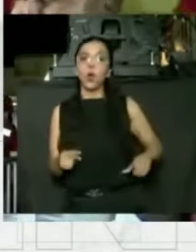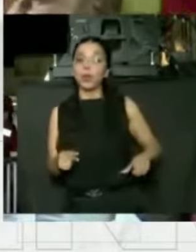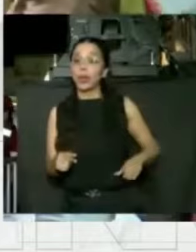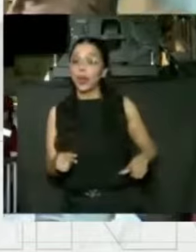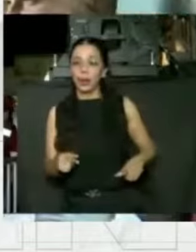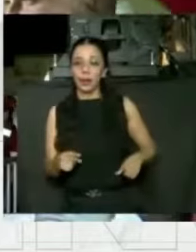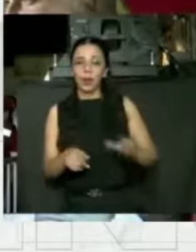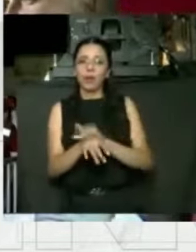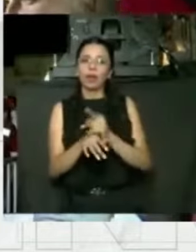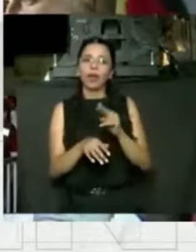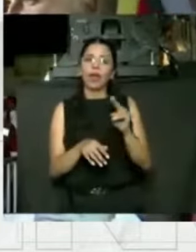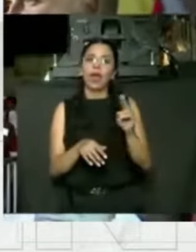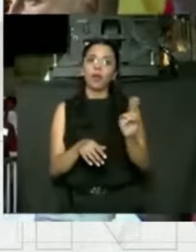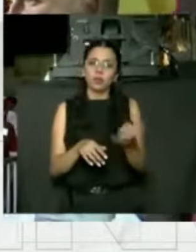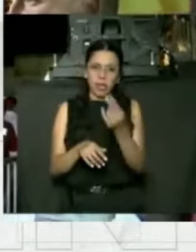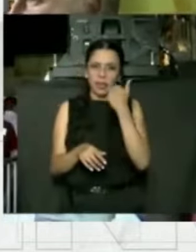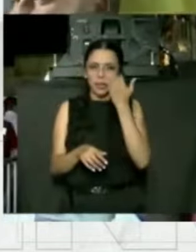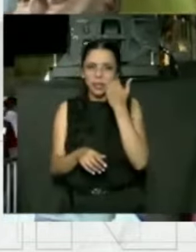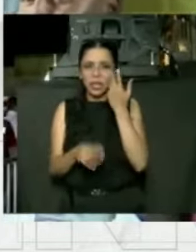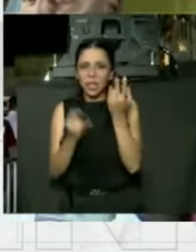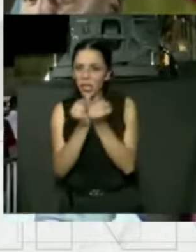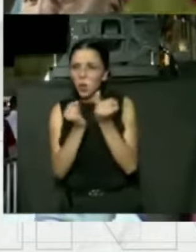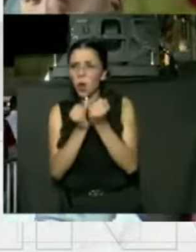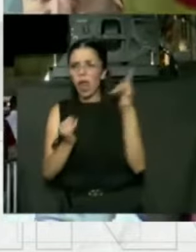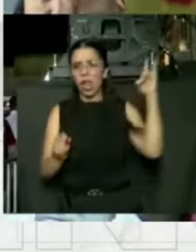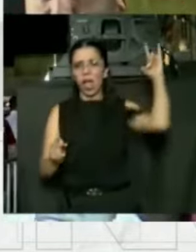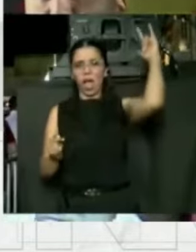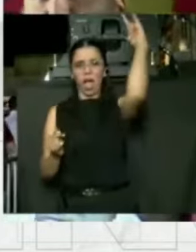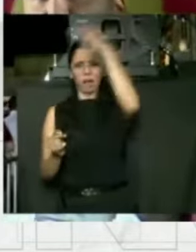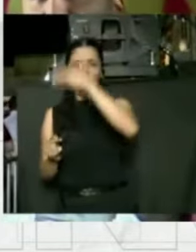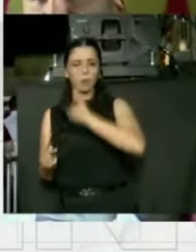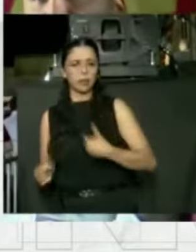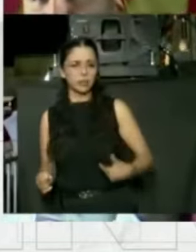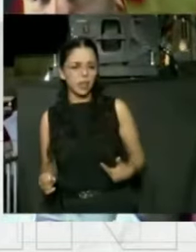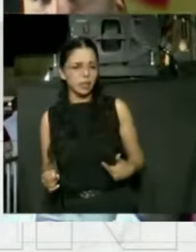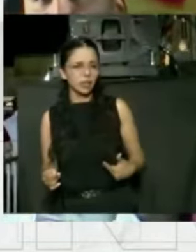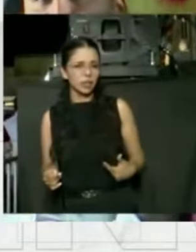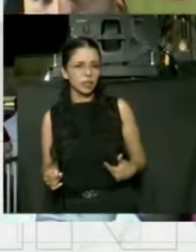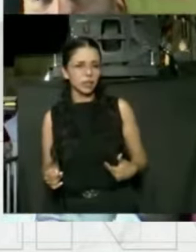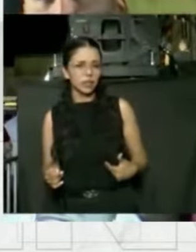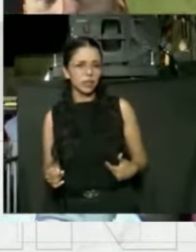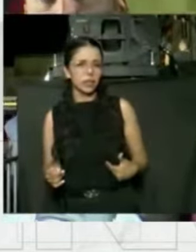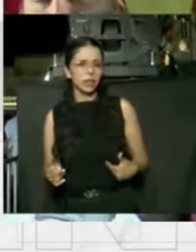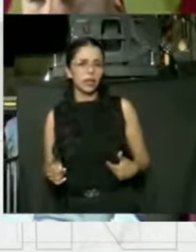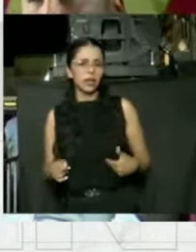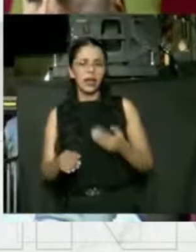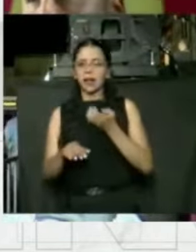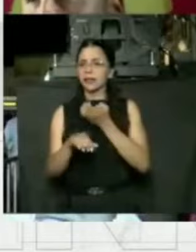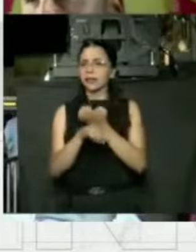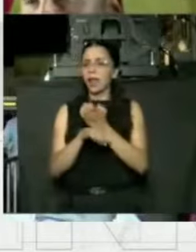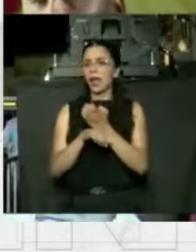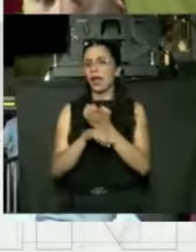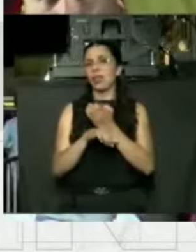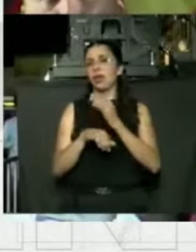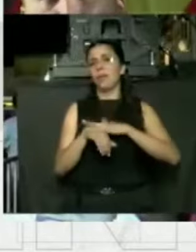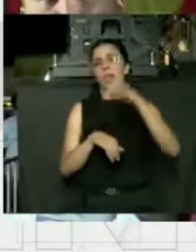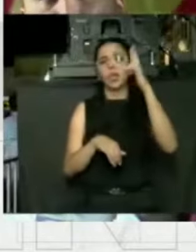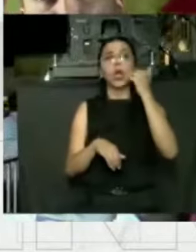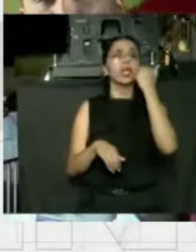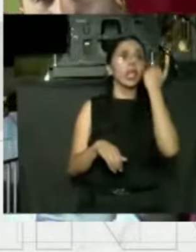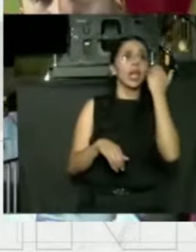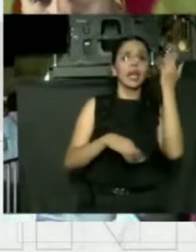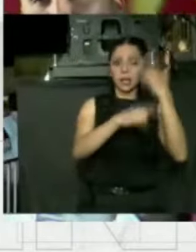Porque ¿a poco ustedes quieren que regrese el avión presidencial? ¿O el Estado Mayor Presidencial, que ahora quieren que